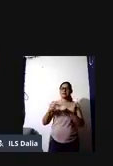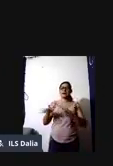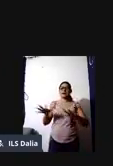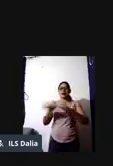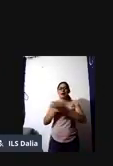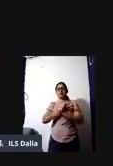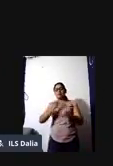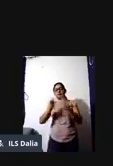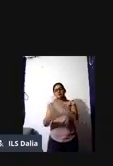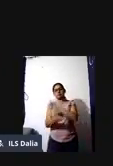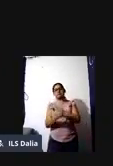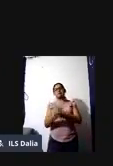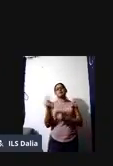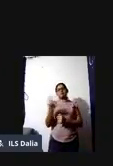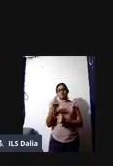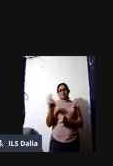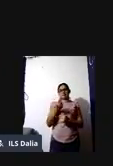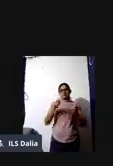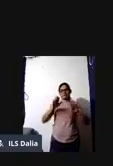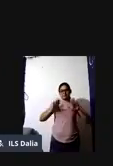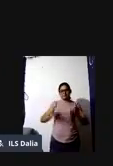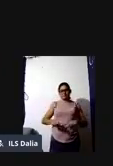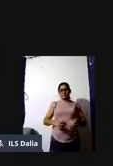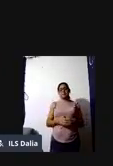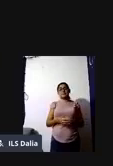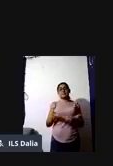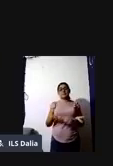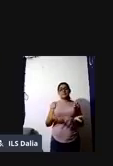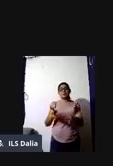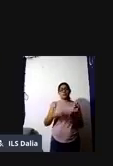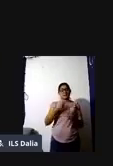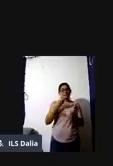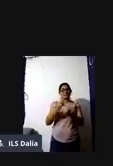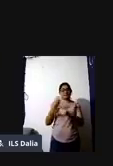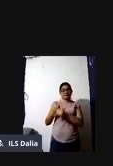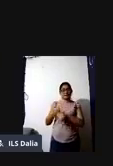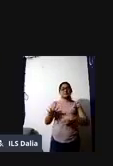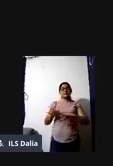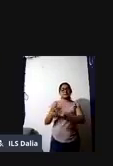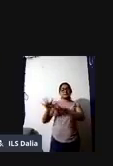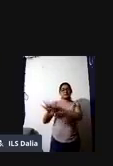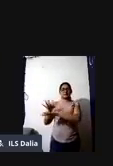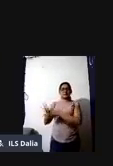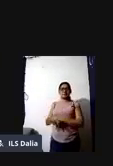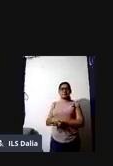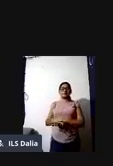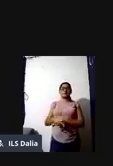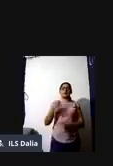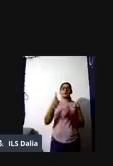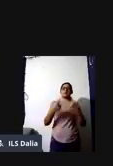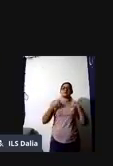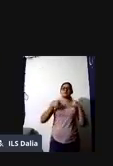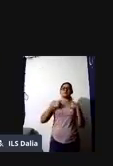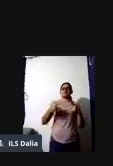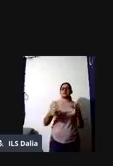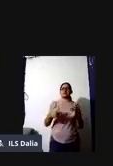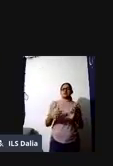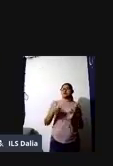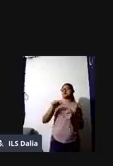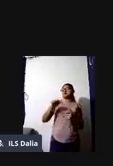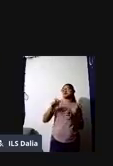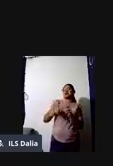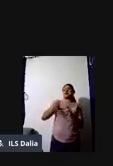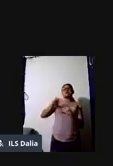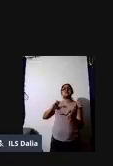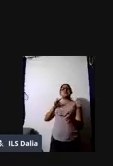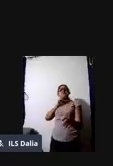de contingencia, de convivencia, que nos ayuden a reconfigurarla, ¿no? A veces las personas que lo ven desde afuera dicen, oye, pues tan fácil